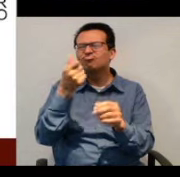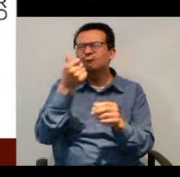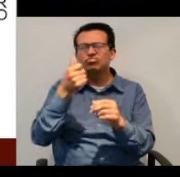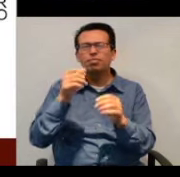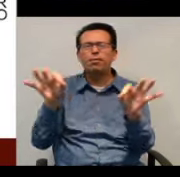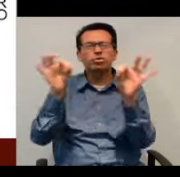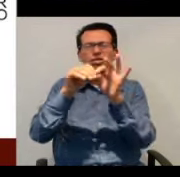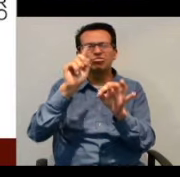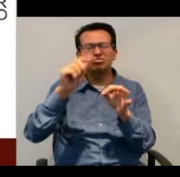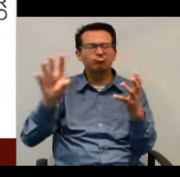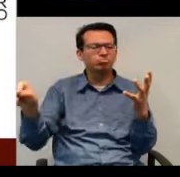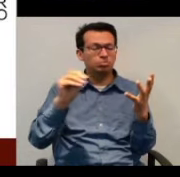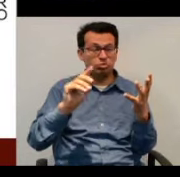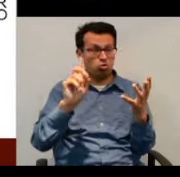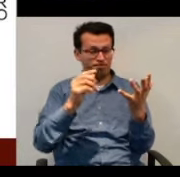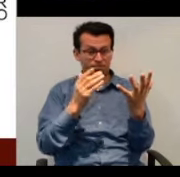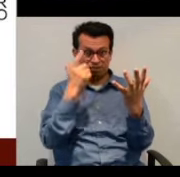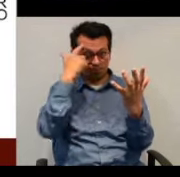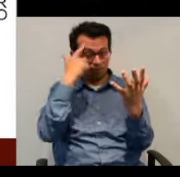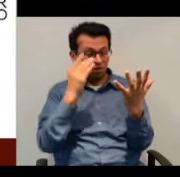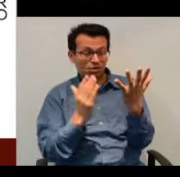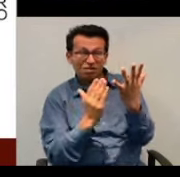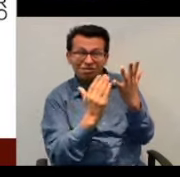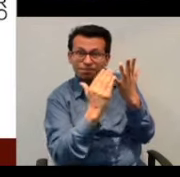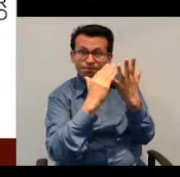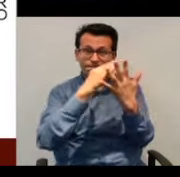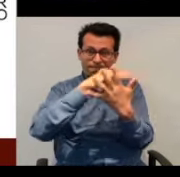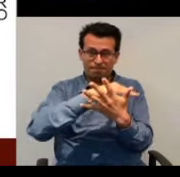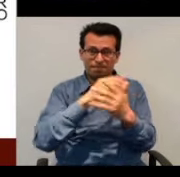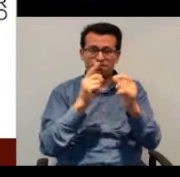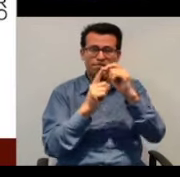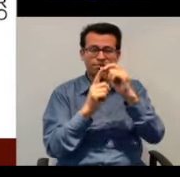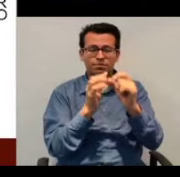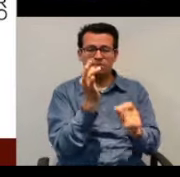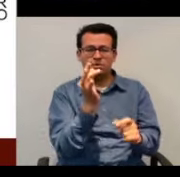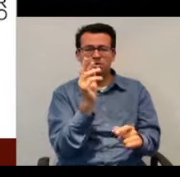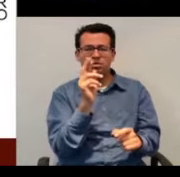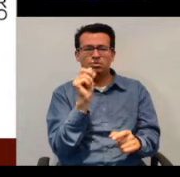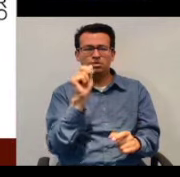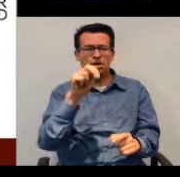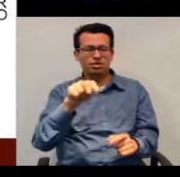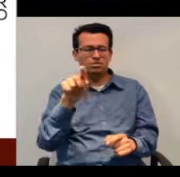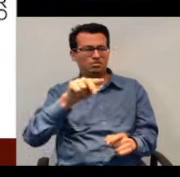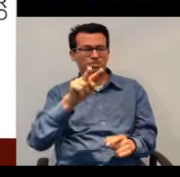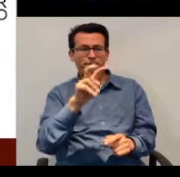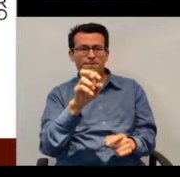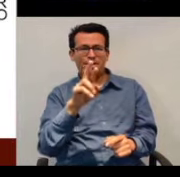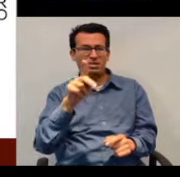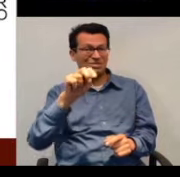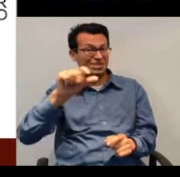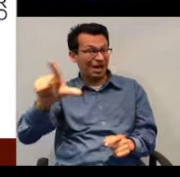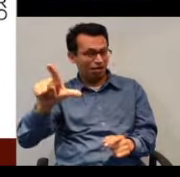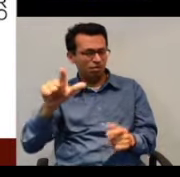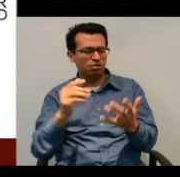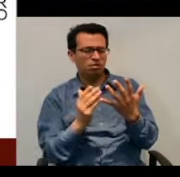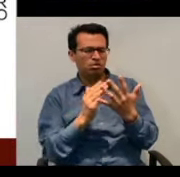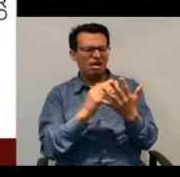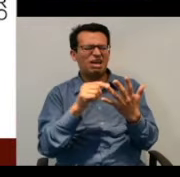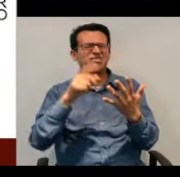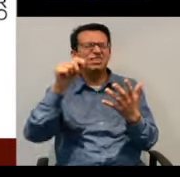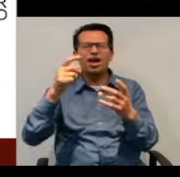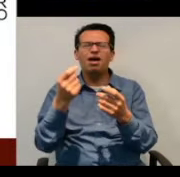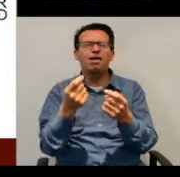La palabra transversal no puede ser vista como algo utilizado para salir rápidamente del tema, pero más como para